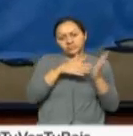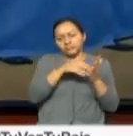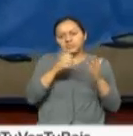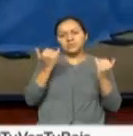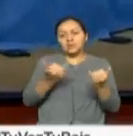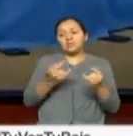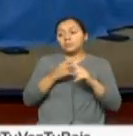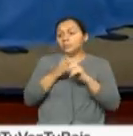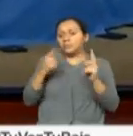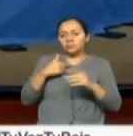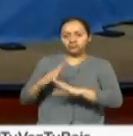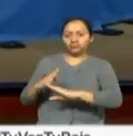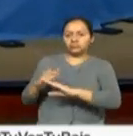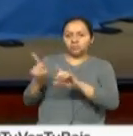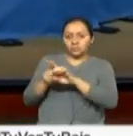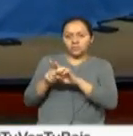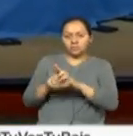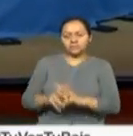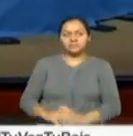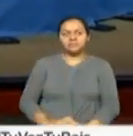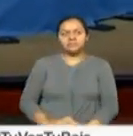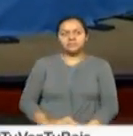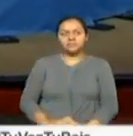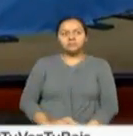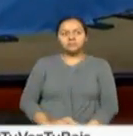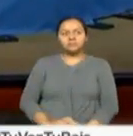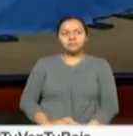contra Estados Unidos.